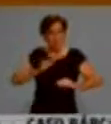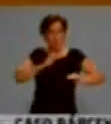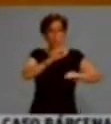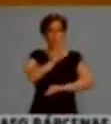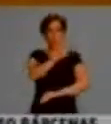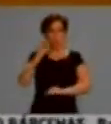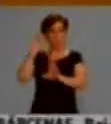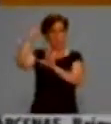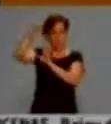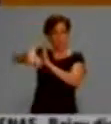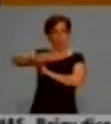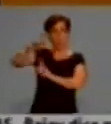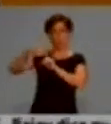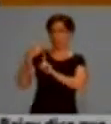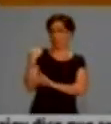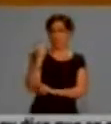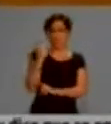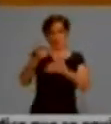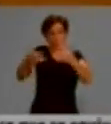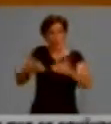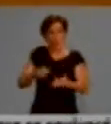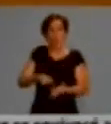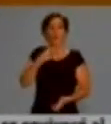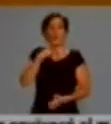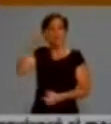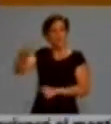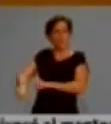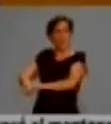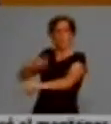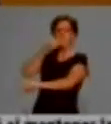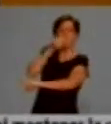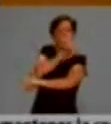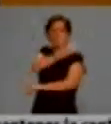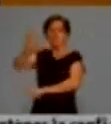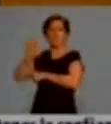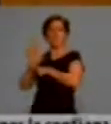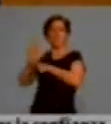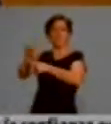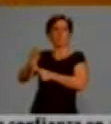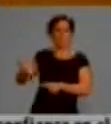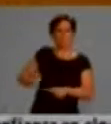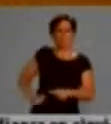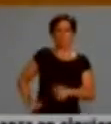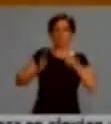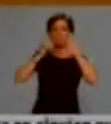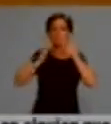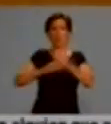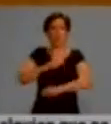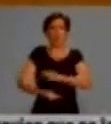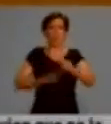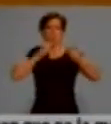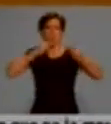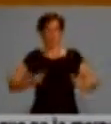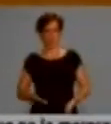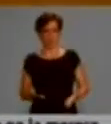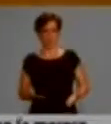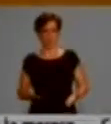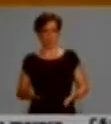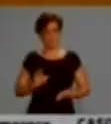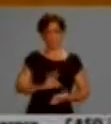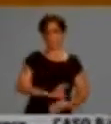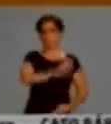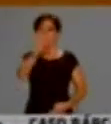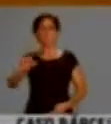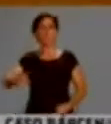hasta hace muy pocos días en su página web, era un ejemplo de profesionalidad y de buena fe. Paso directamente a enero